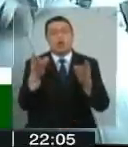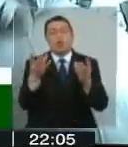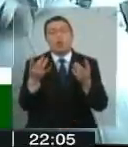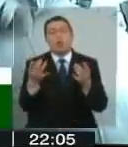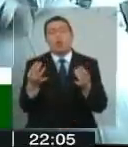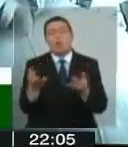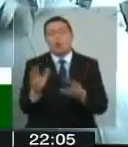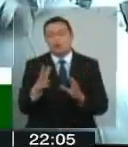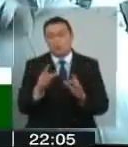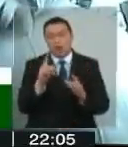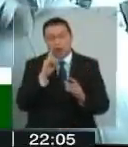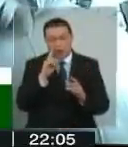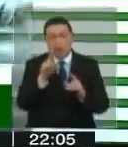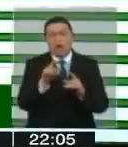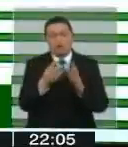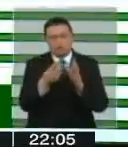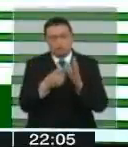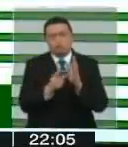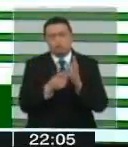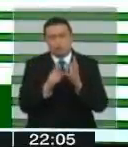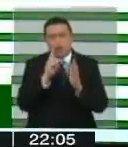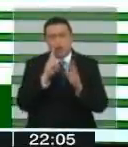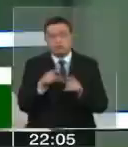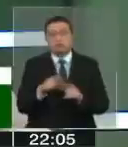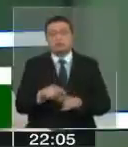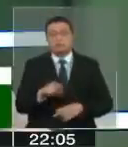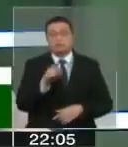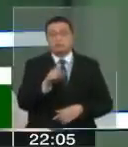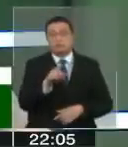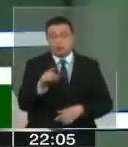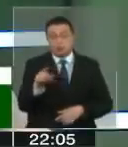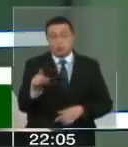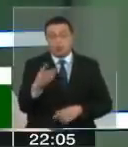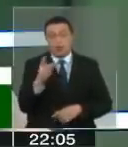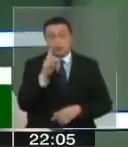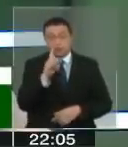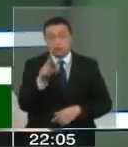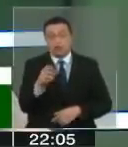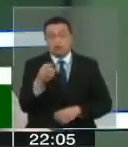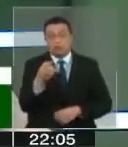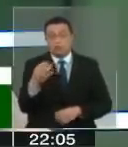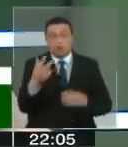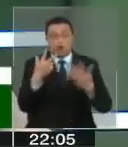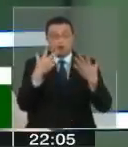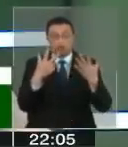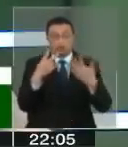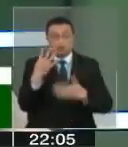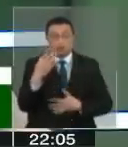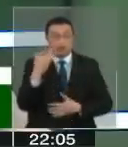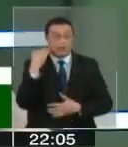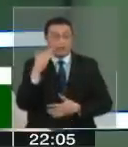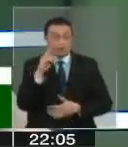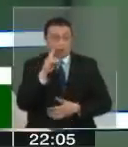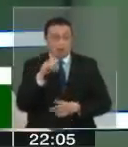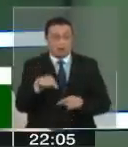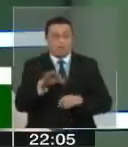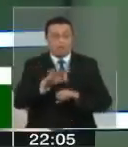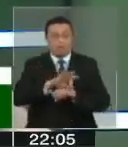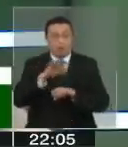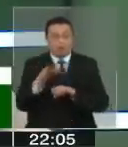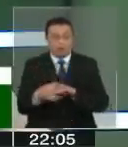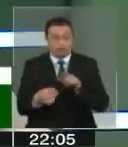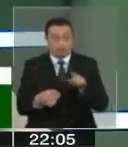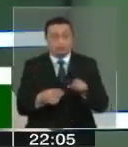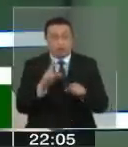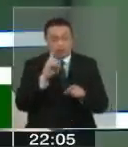diagnosticados hay, más o menos? ¿Cuánto es la frecuencia? Bueno, ustedes tienen un número 84 niños, ¿cierto? 84 niños en la fundación. Hay